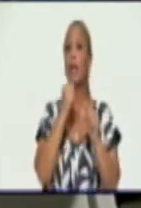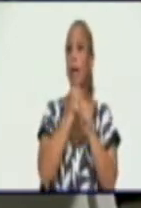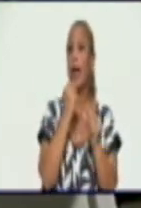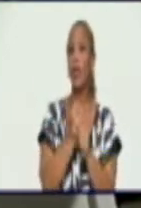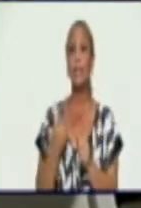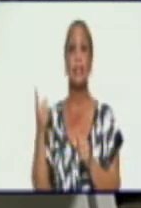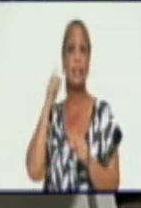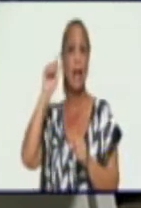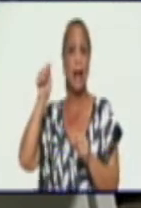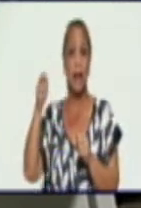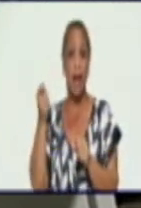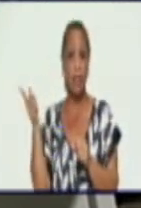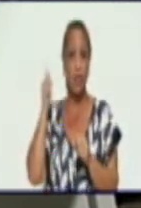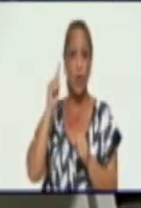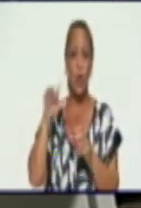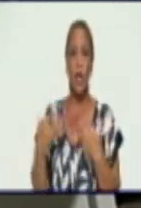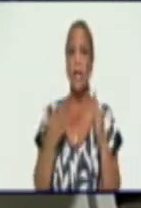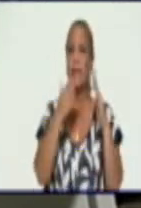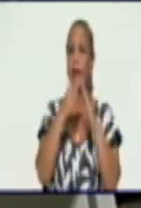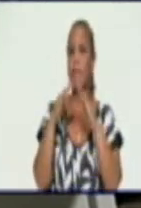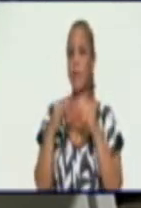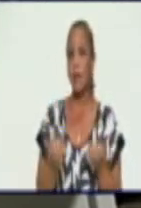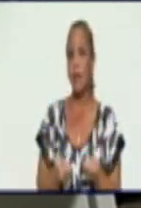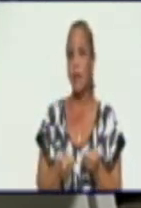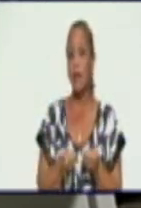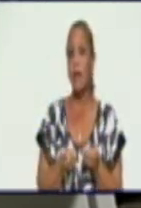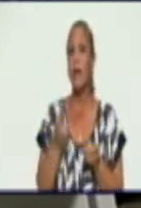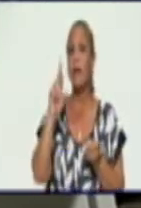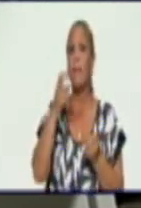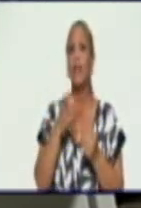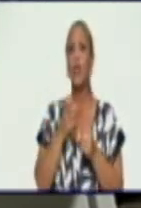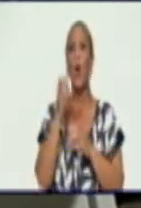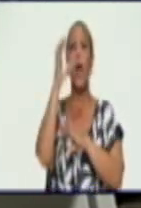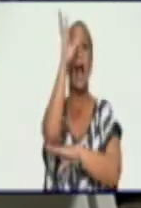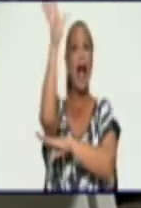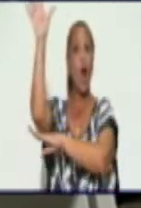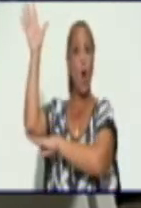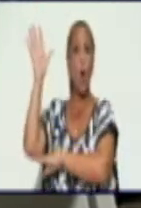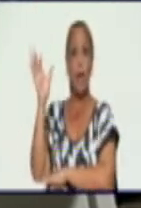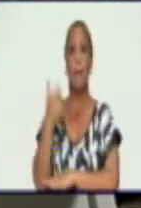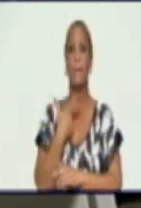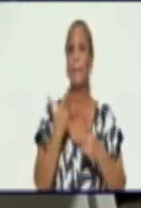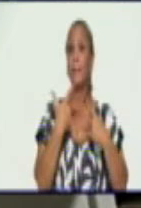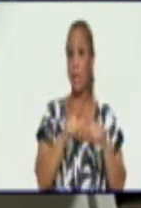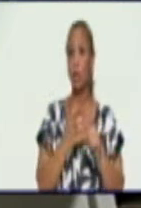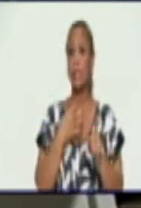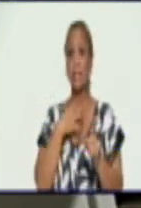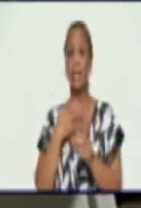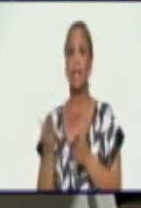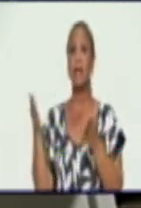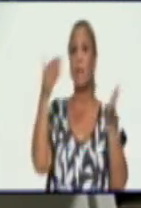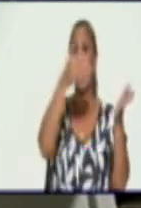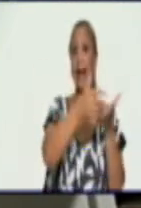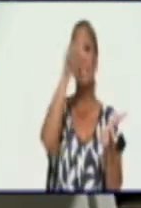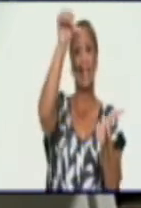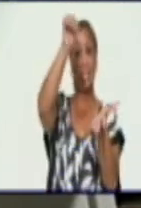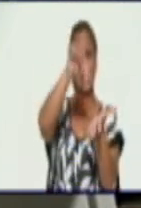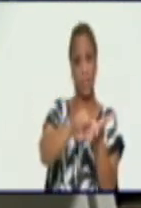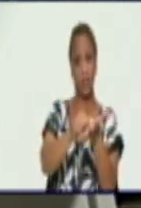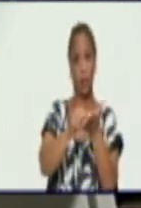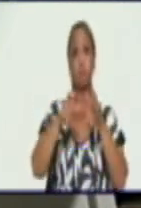viven el reparto las caobas pero tienen que viajar hasta el centro de la ciudad como se identifica como